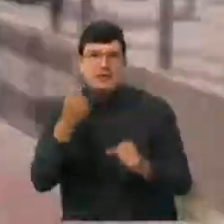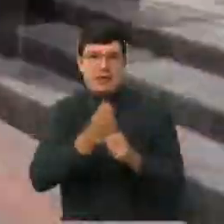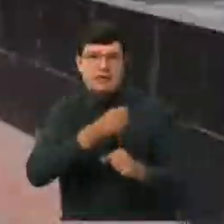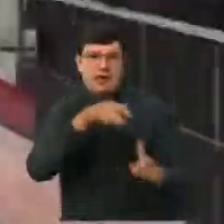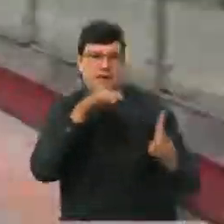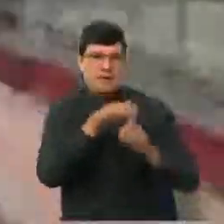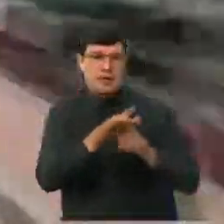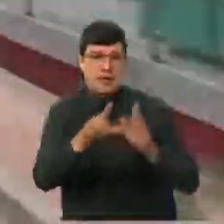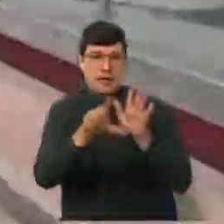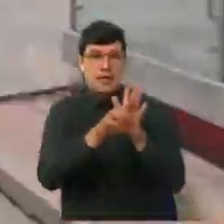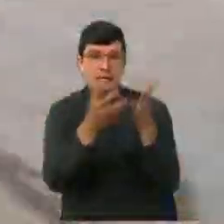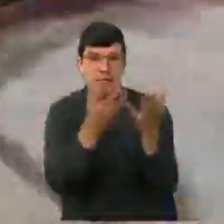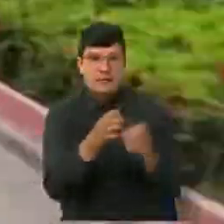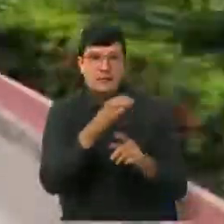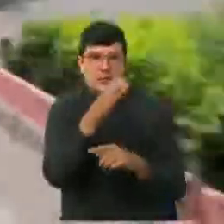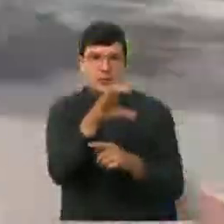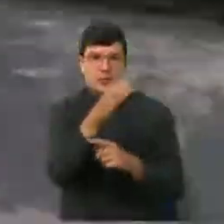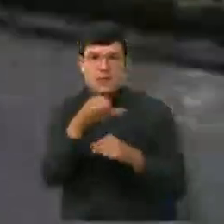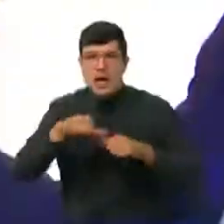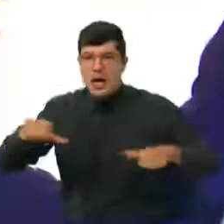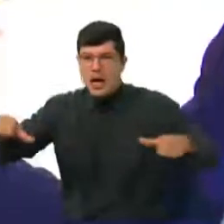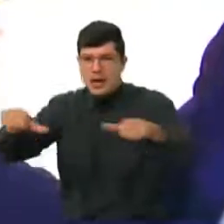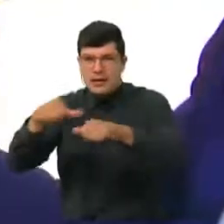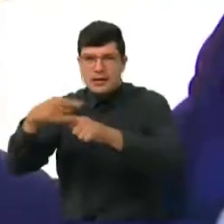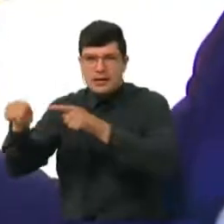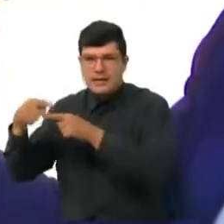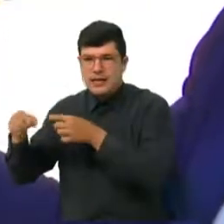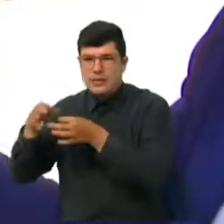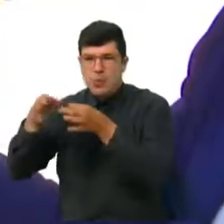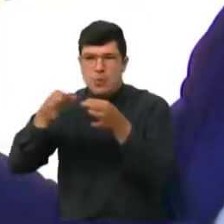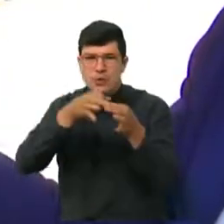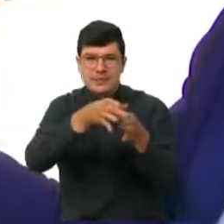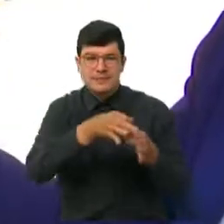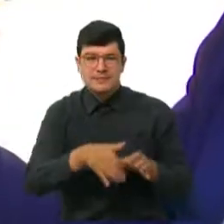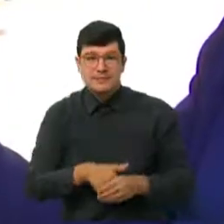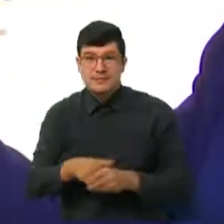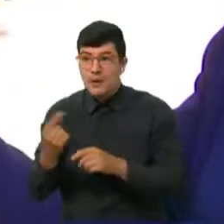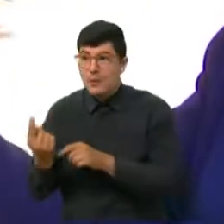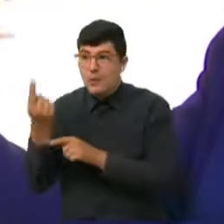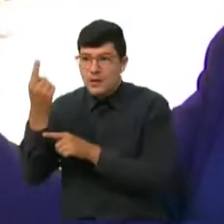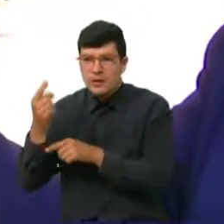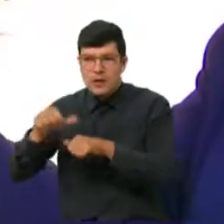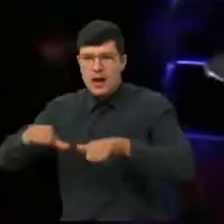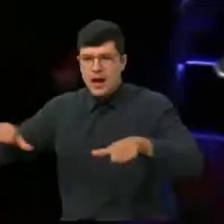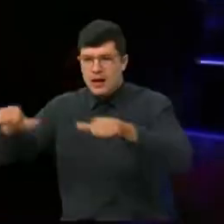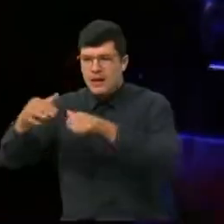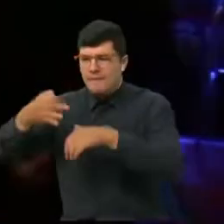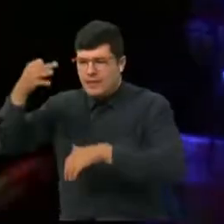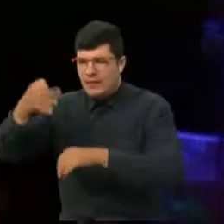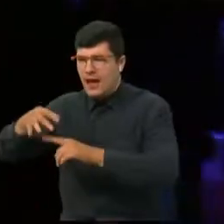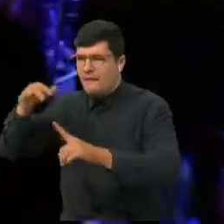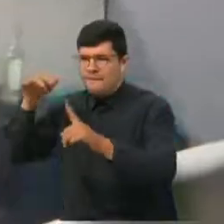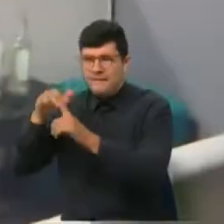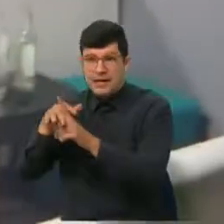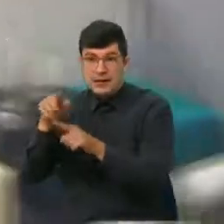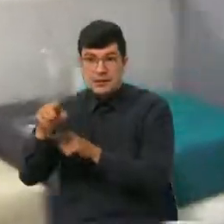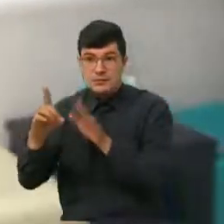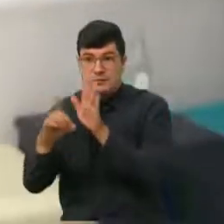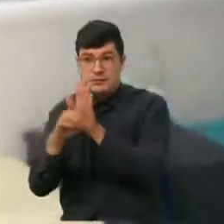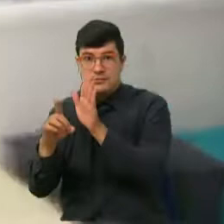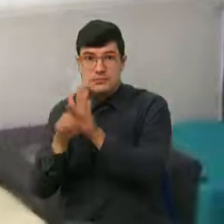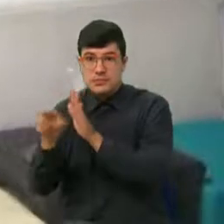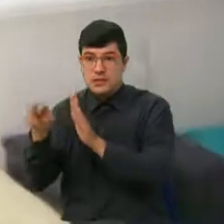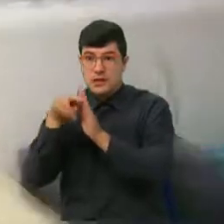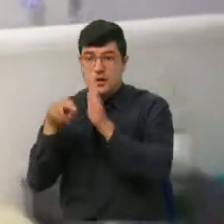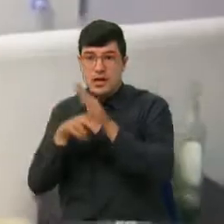seca, tanto en Cúcuta como en el área metropolitana. Realmente el único sector que se ve afectado bajo este decreto y estas